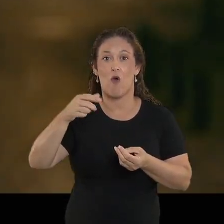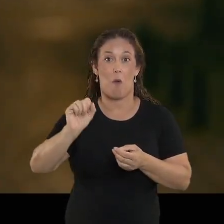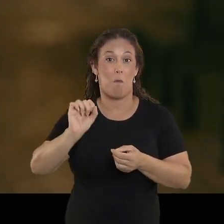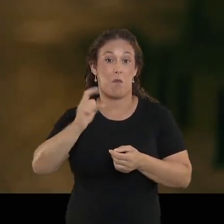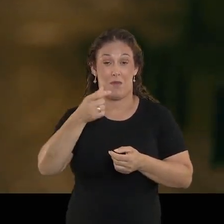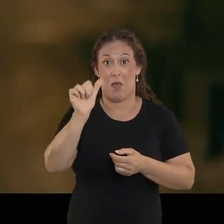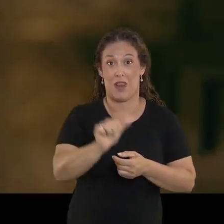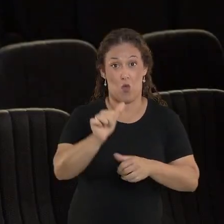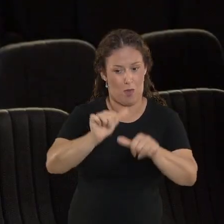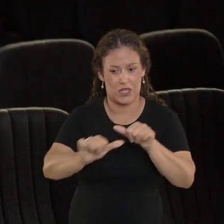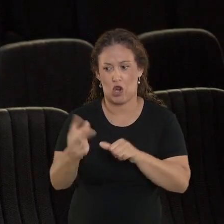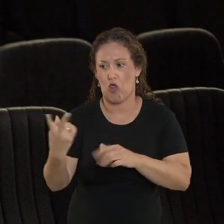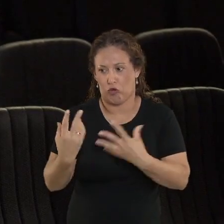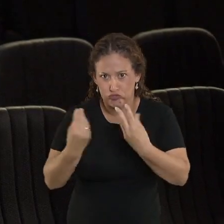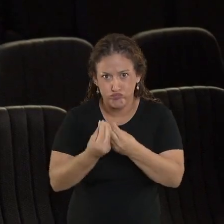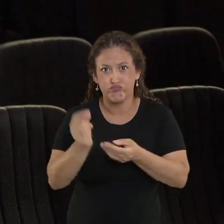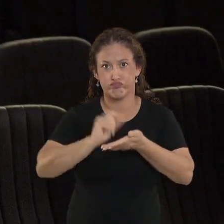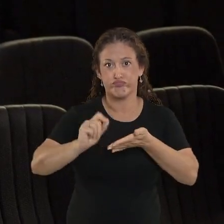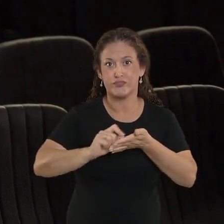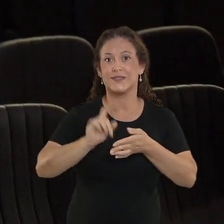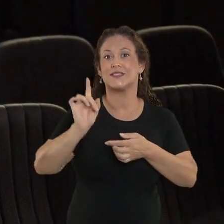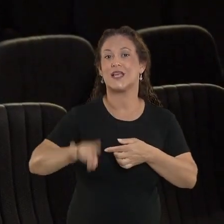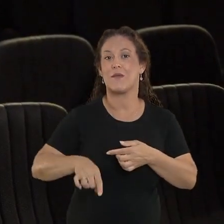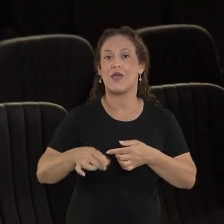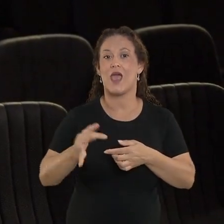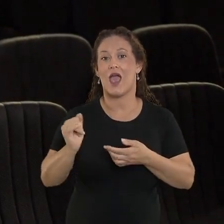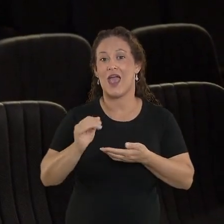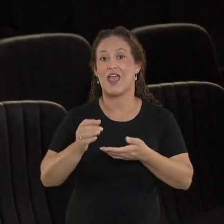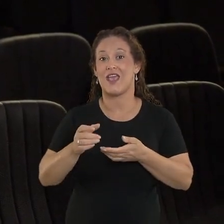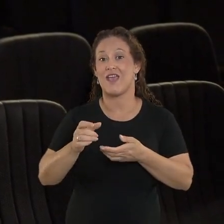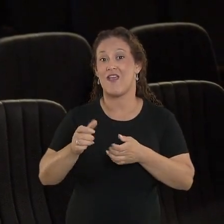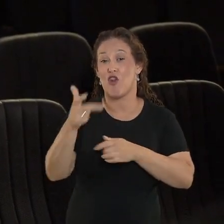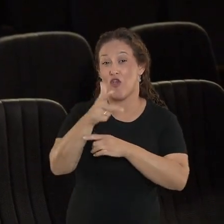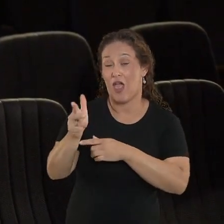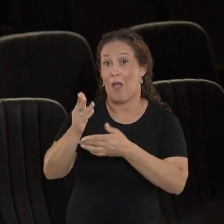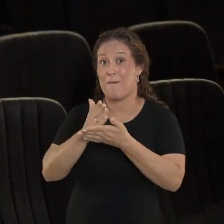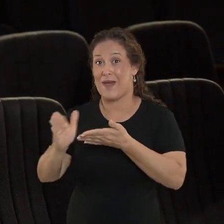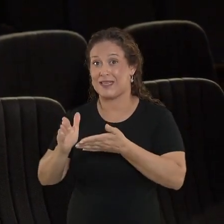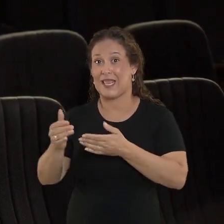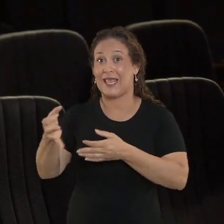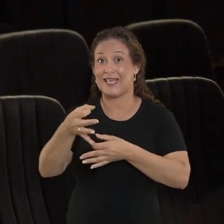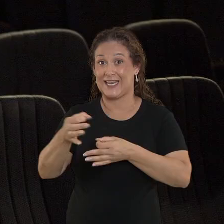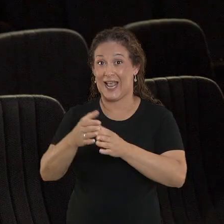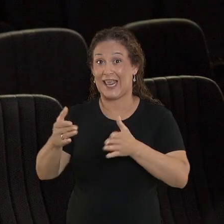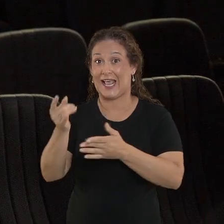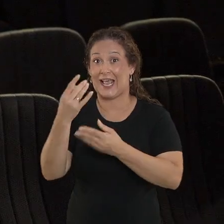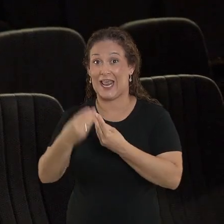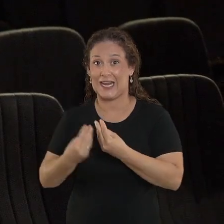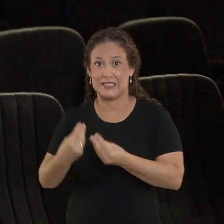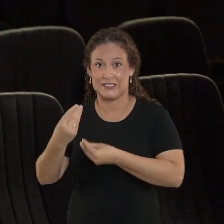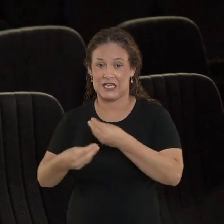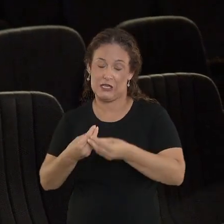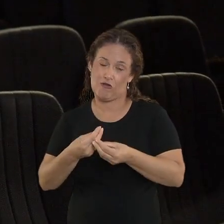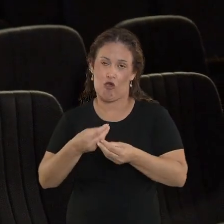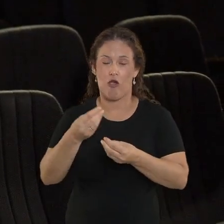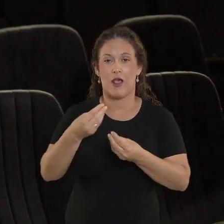Segura desde la primera entrega de Padre no hay más que uno. Tenemos también que parte del rodaje pues, se hizo en Gran Canaria, entre